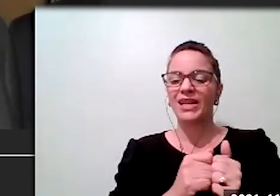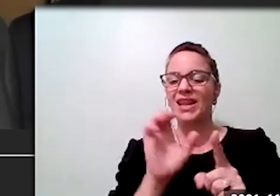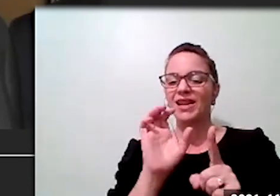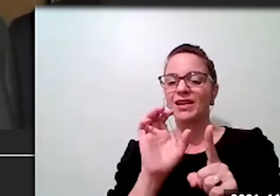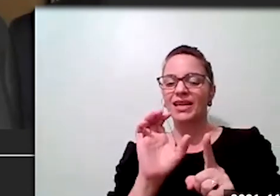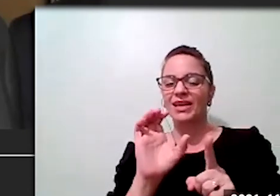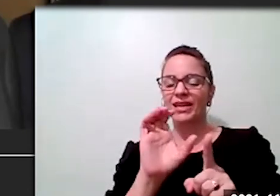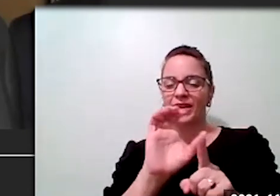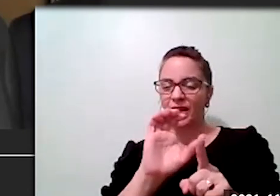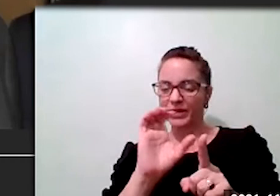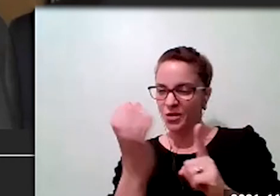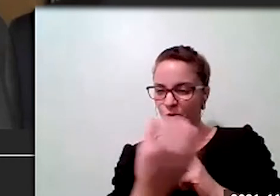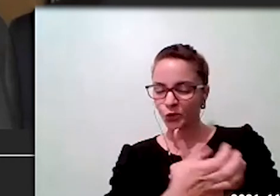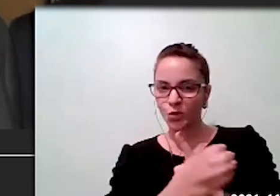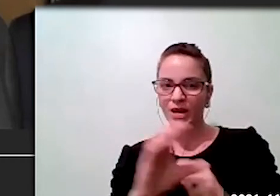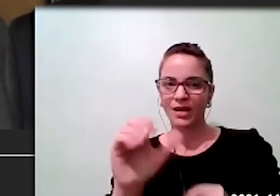Carmen,